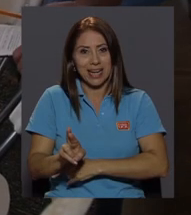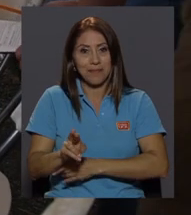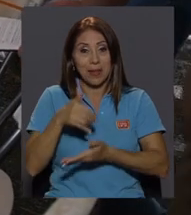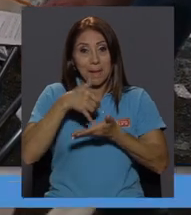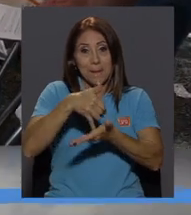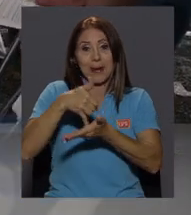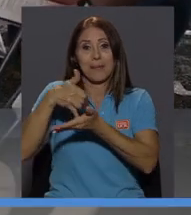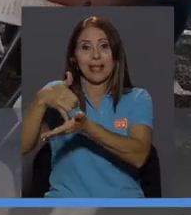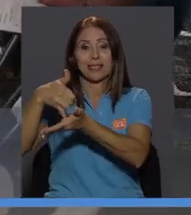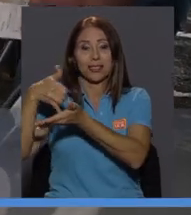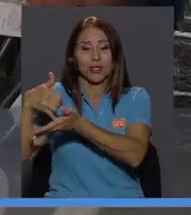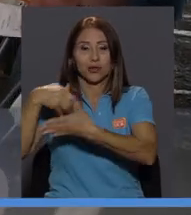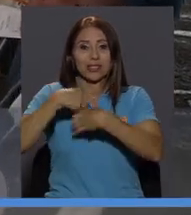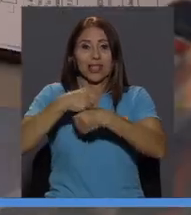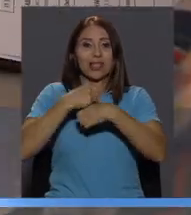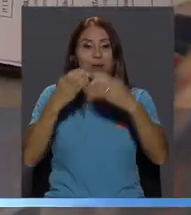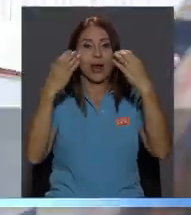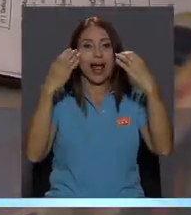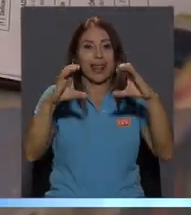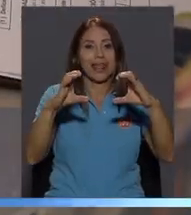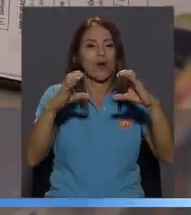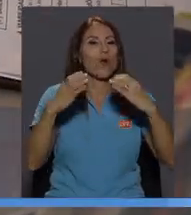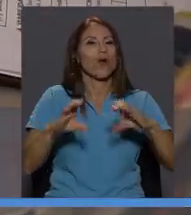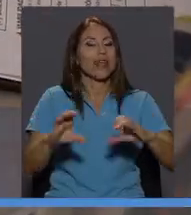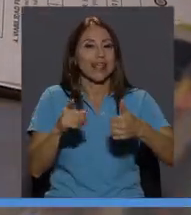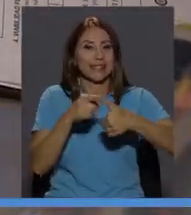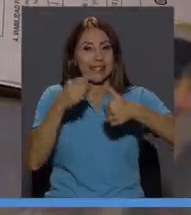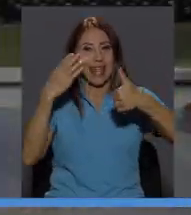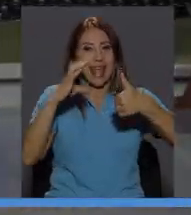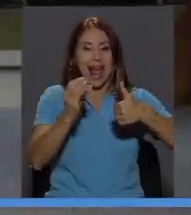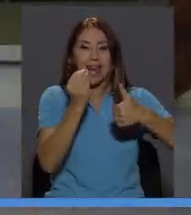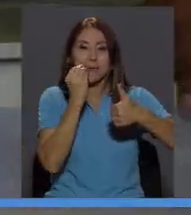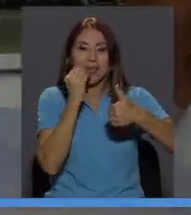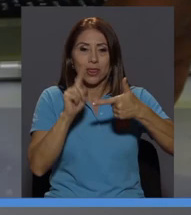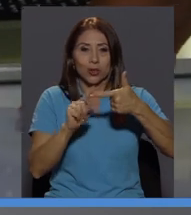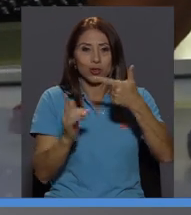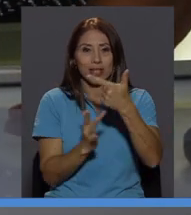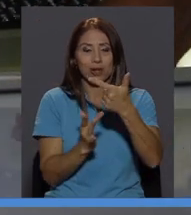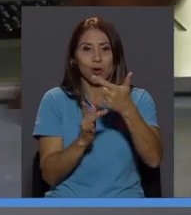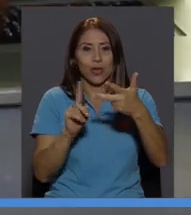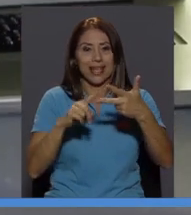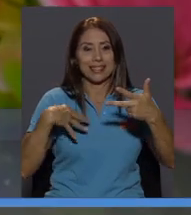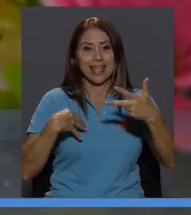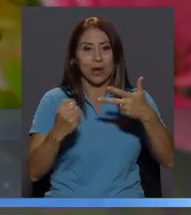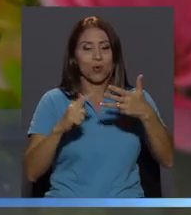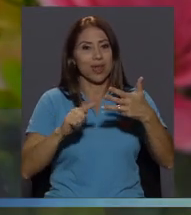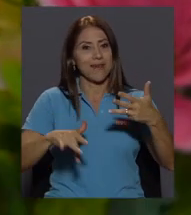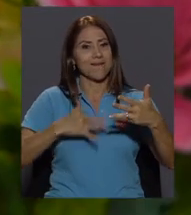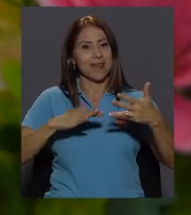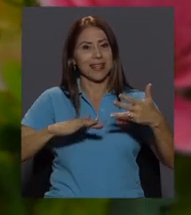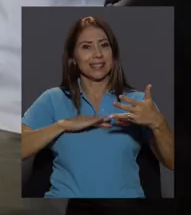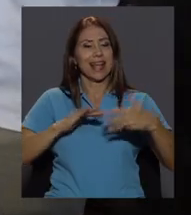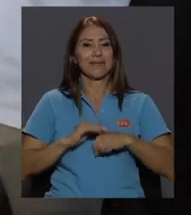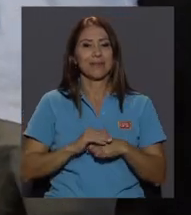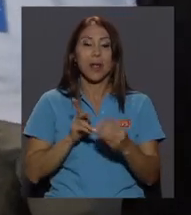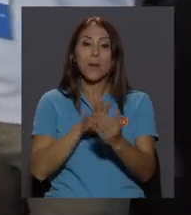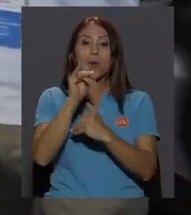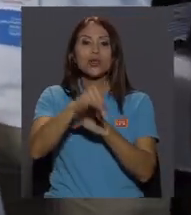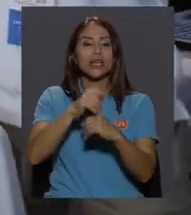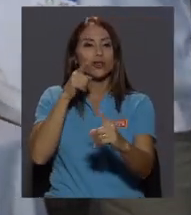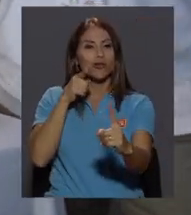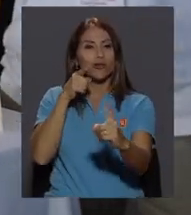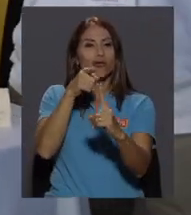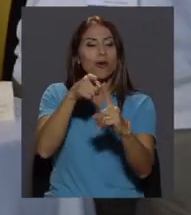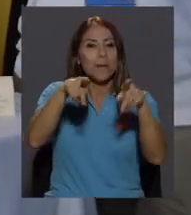la premiación se realizó en las categorías de alimentos tecnologías salud y bienestar proyectos